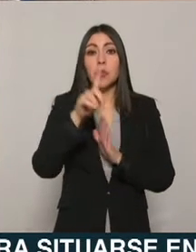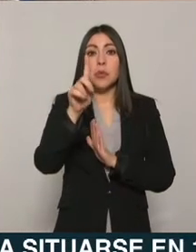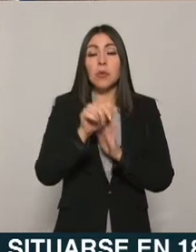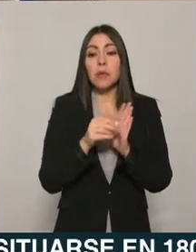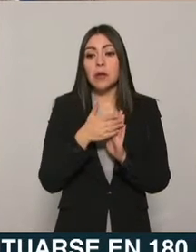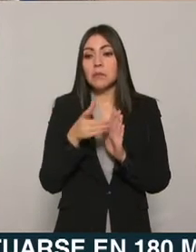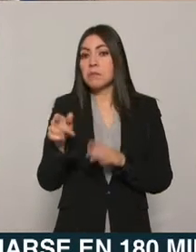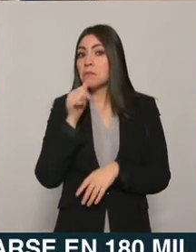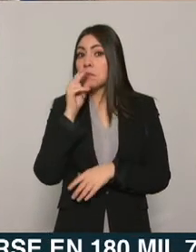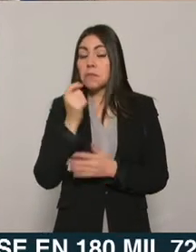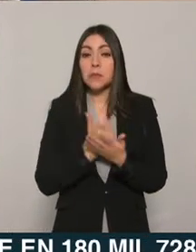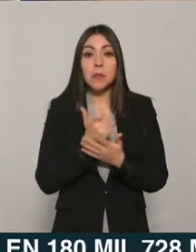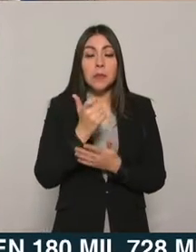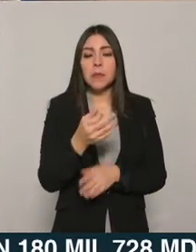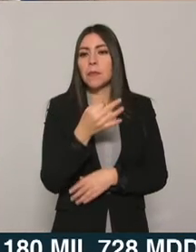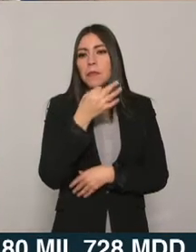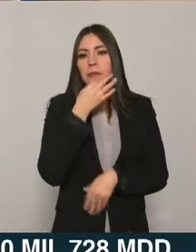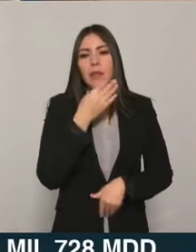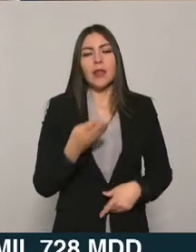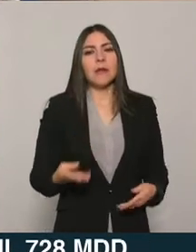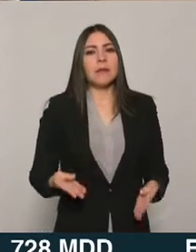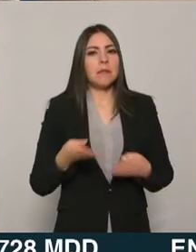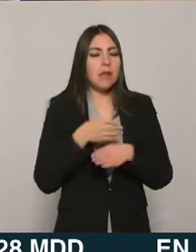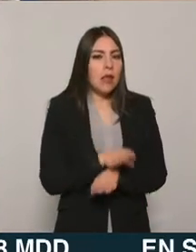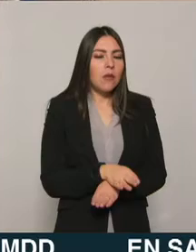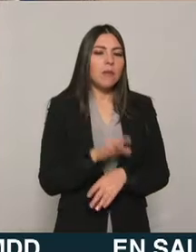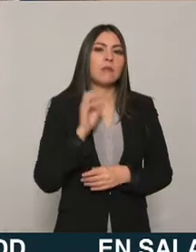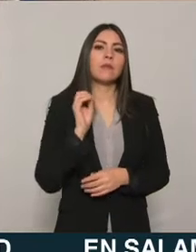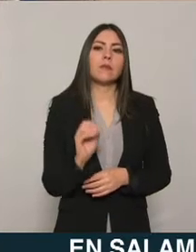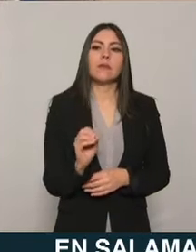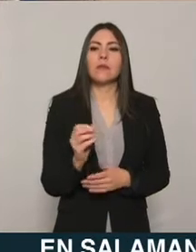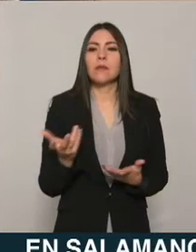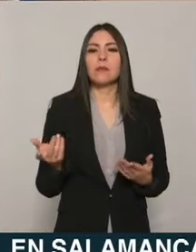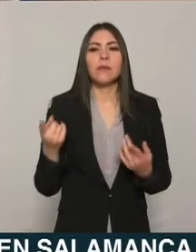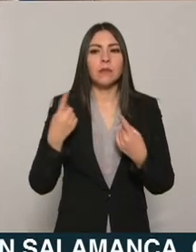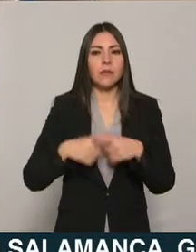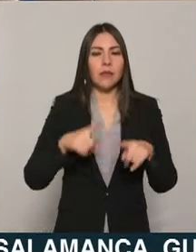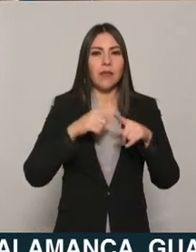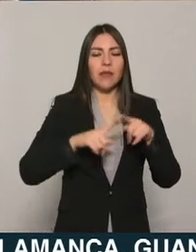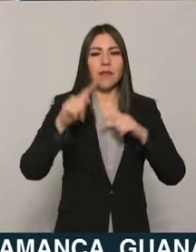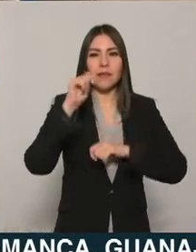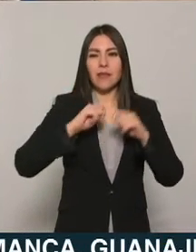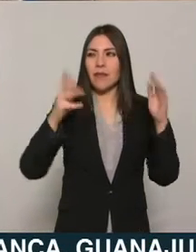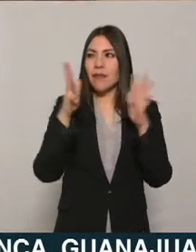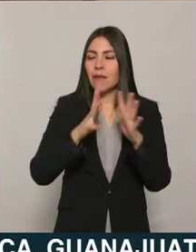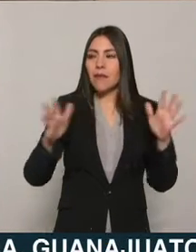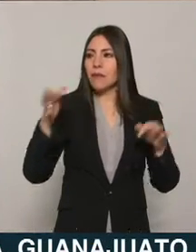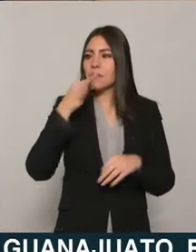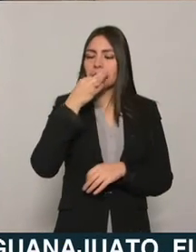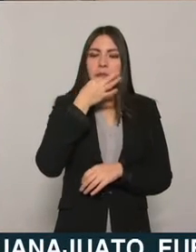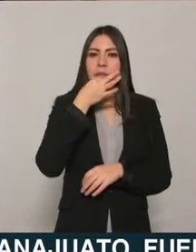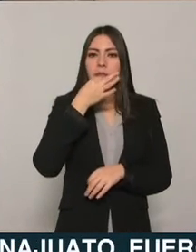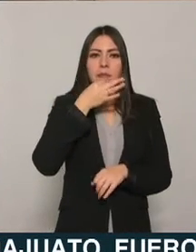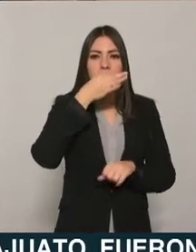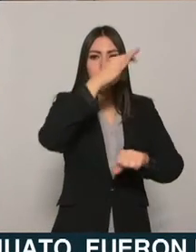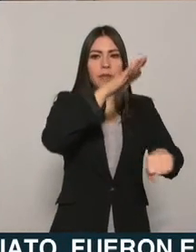instituciones financieras o los bancos o las tiendas departamentales informan inmediatamente